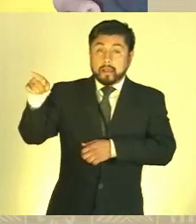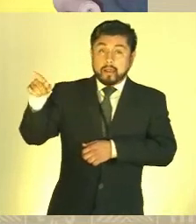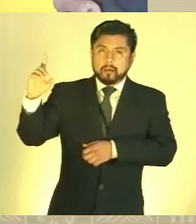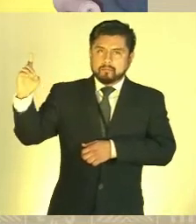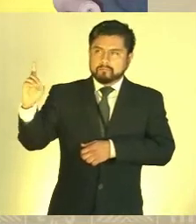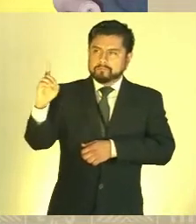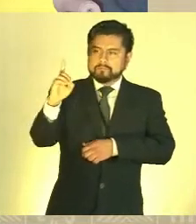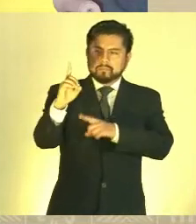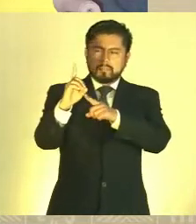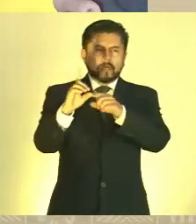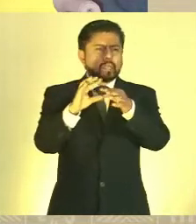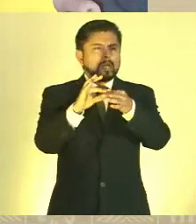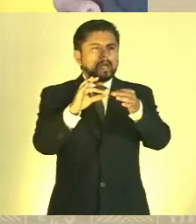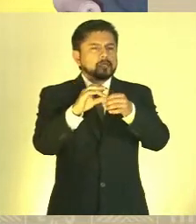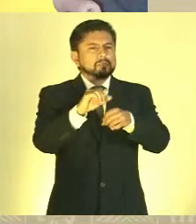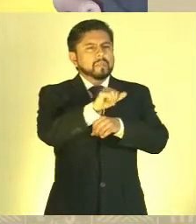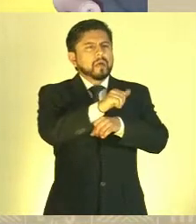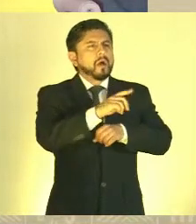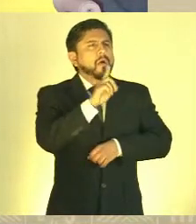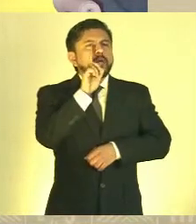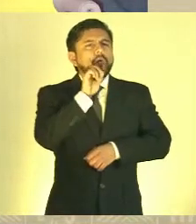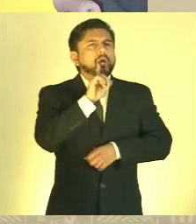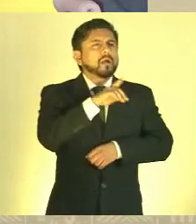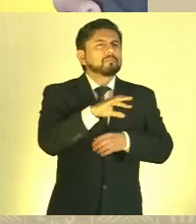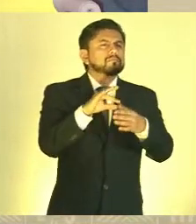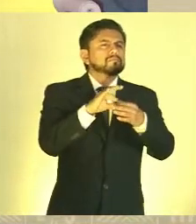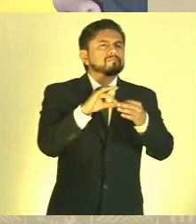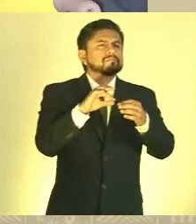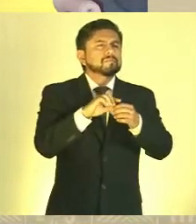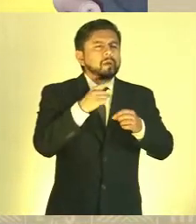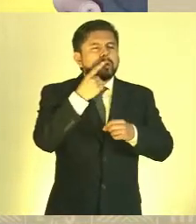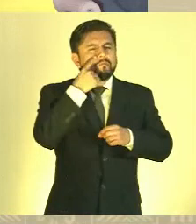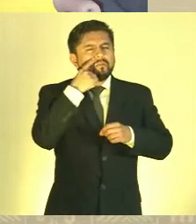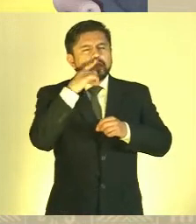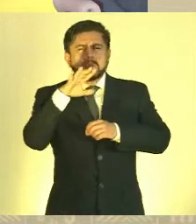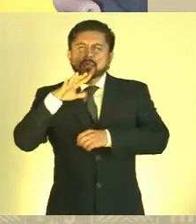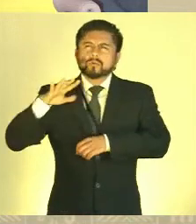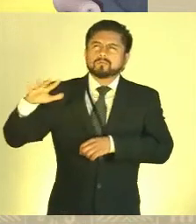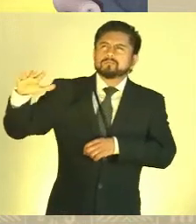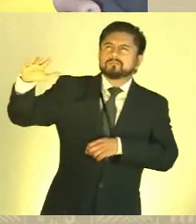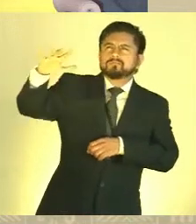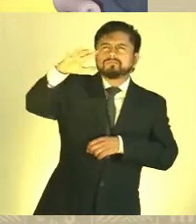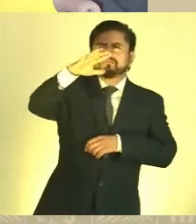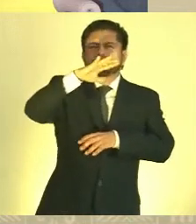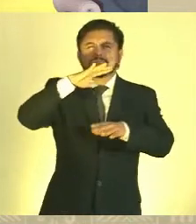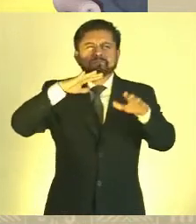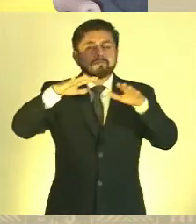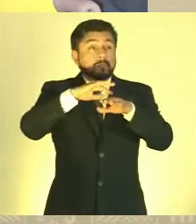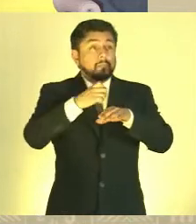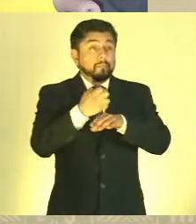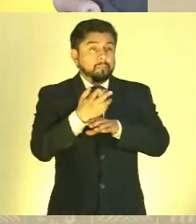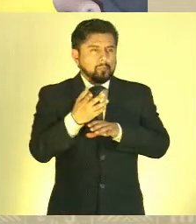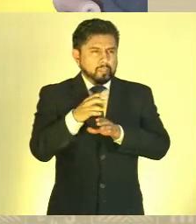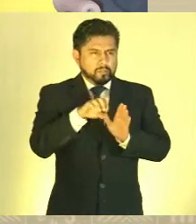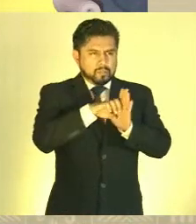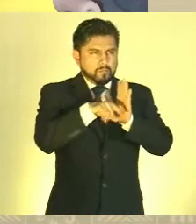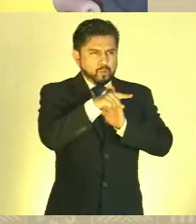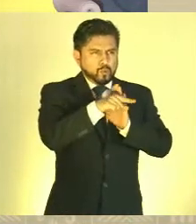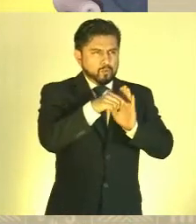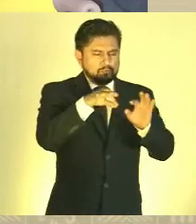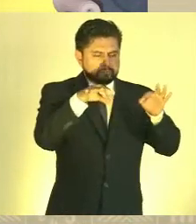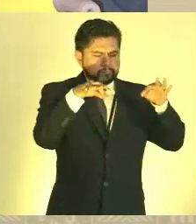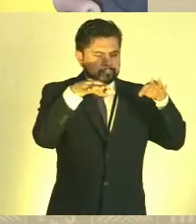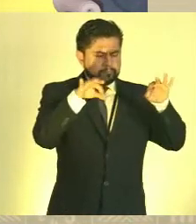le está explicando a una periodista sobre el universo, le dice, bueno, a lo mejor si nosotros ponemos una hoja